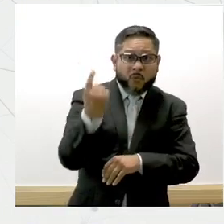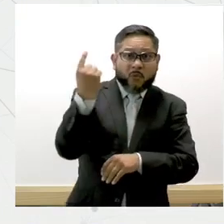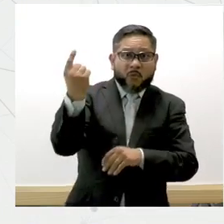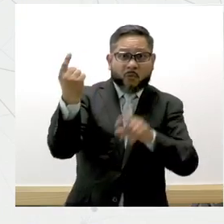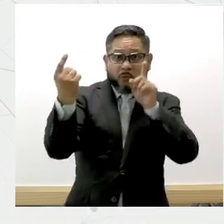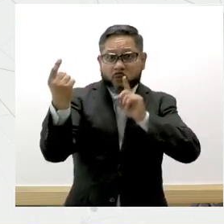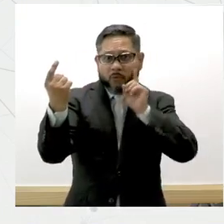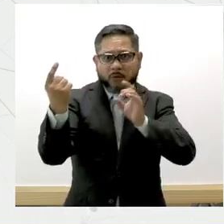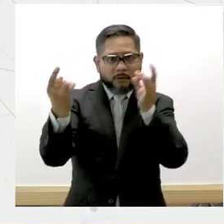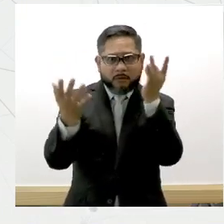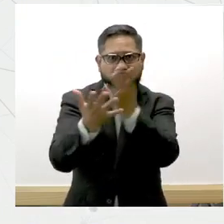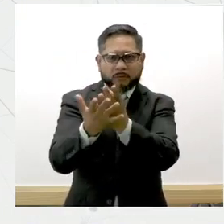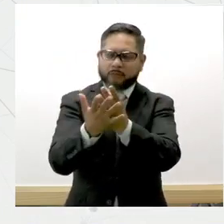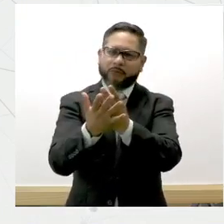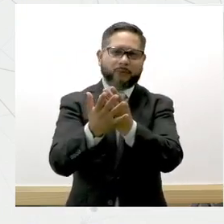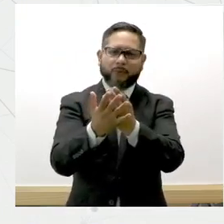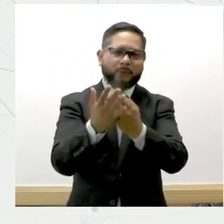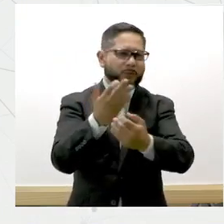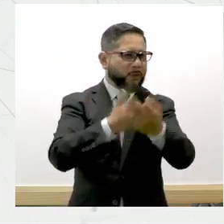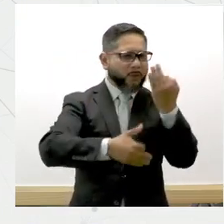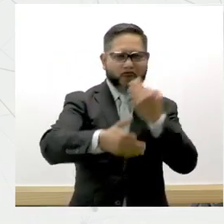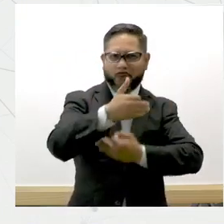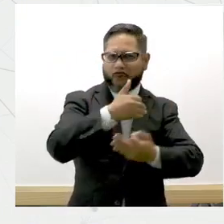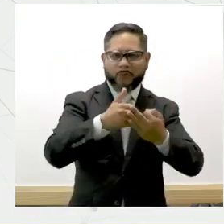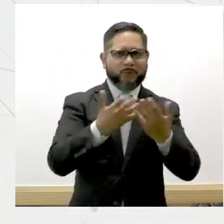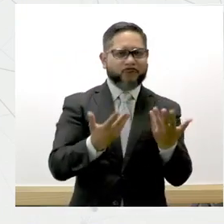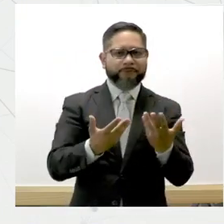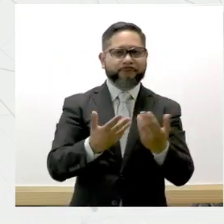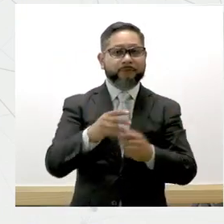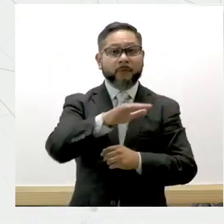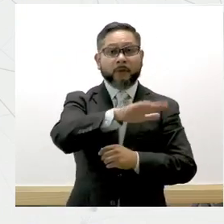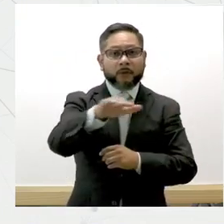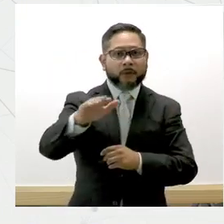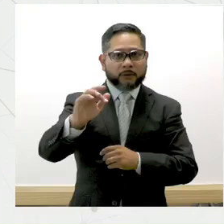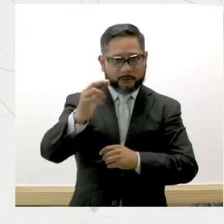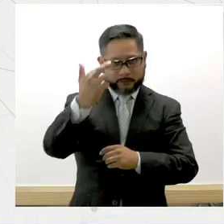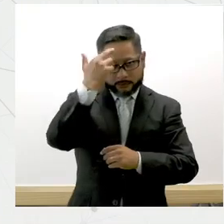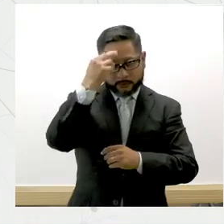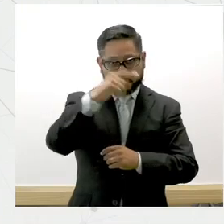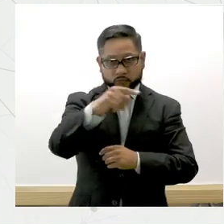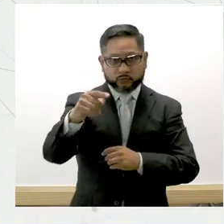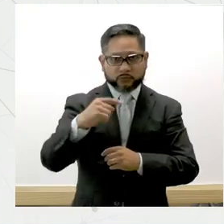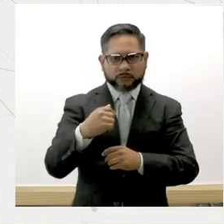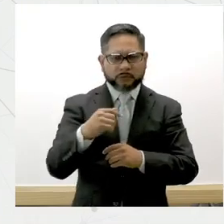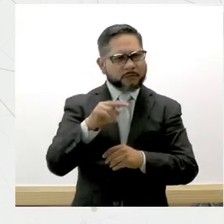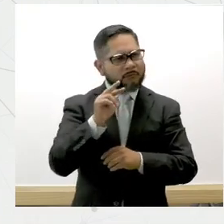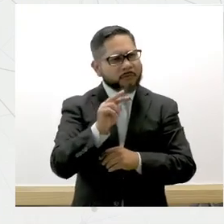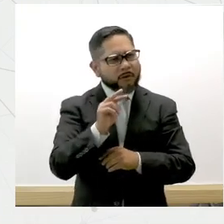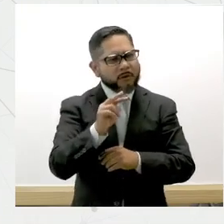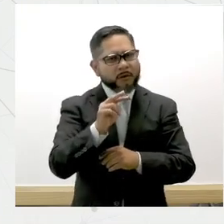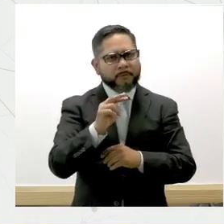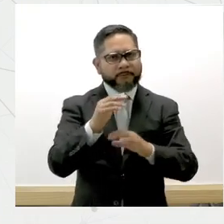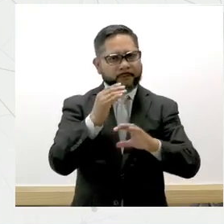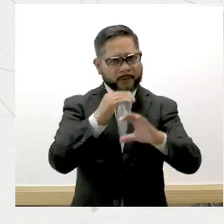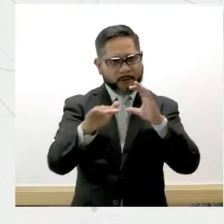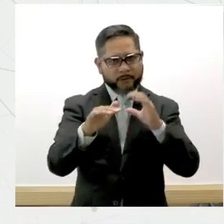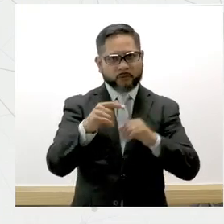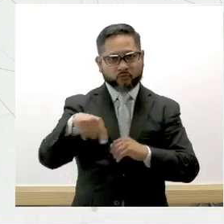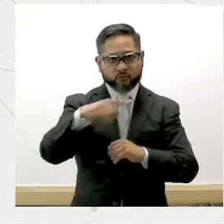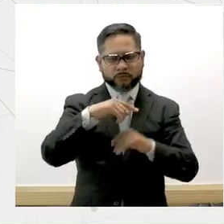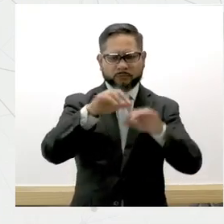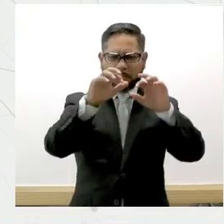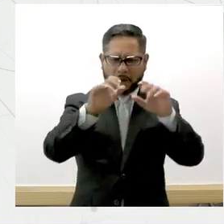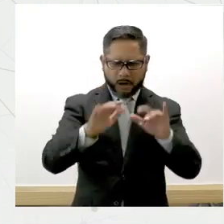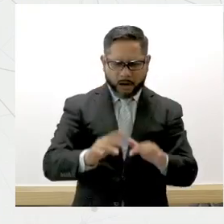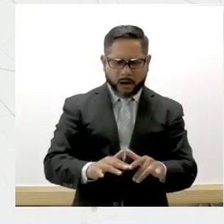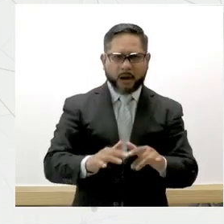de todas y todos. Voy a recordarle a las personas que nos están siguiendo el correo electrónico al que nos pueden hacer